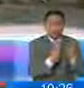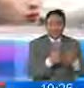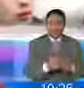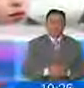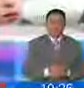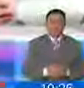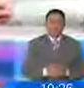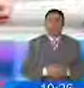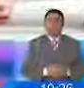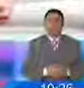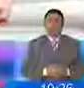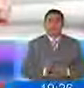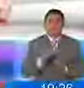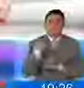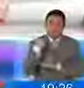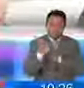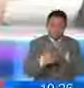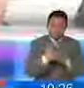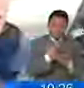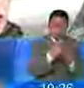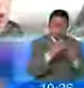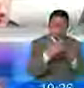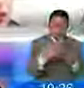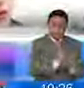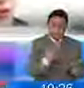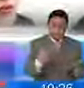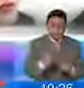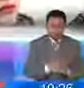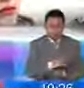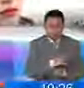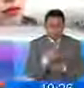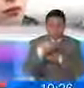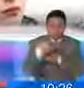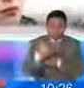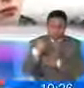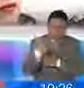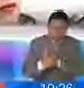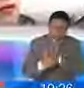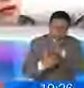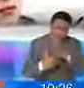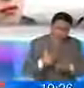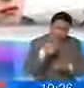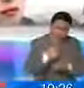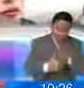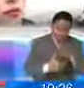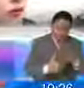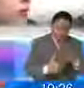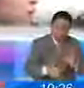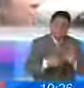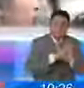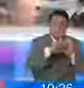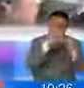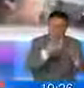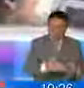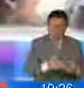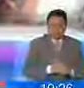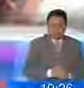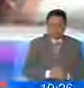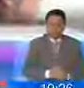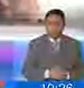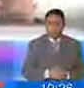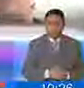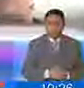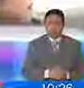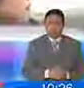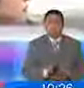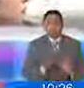Los procesos de expropiación tienen etapas y mecanismos claramente establecidos en la ley. Mire, nosotros,